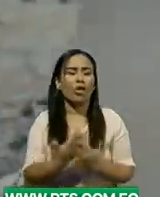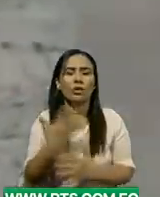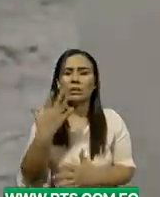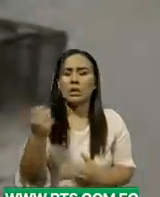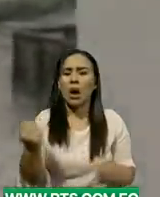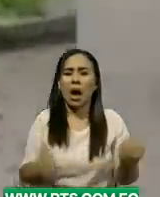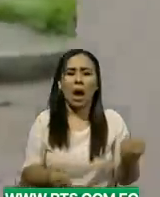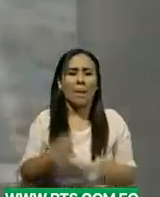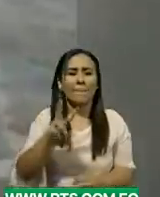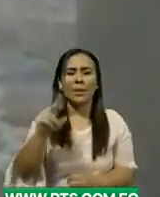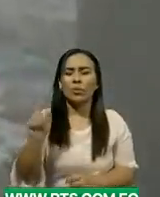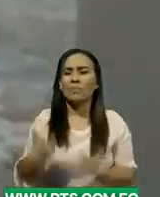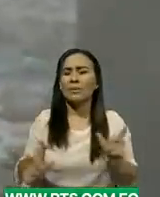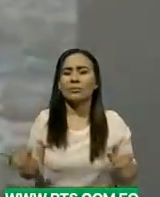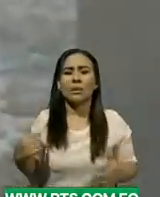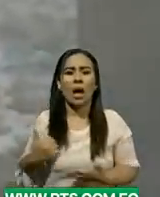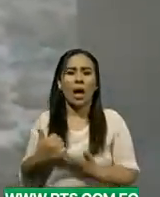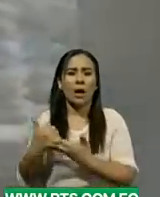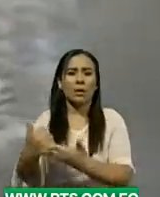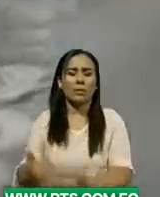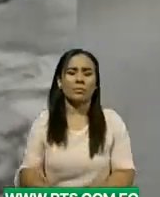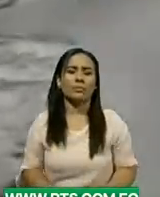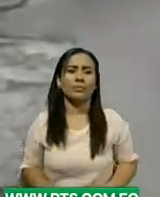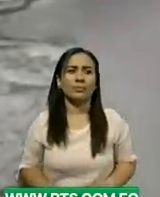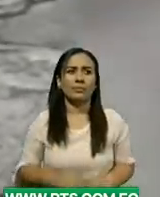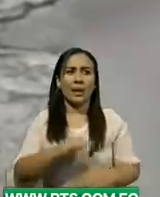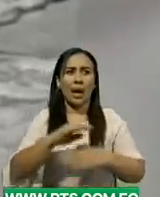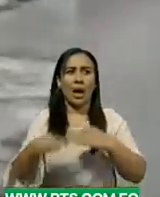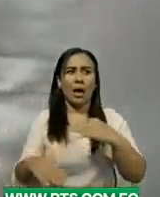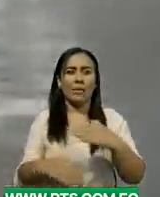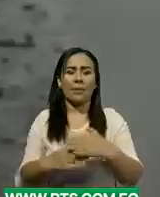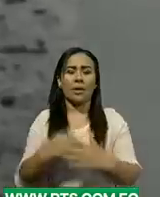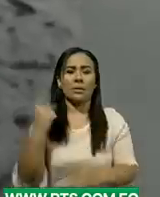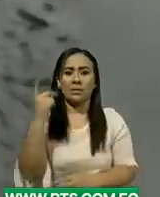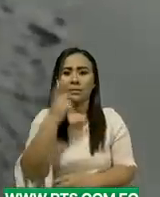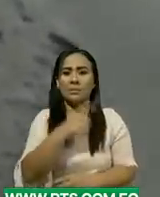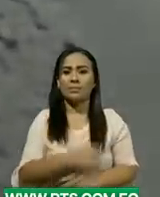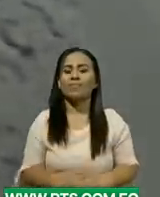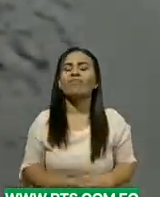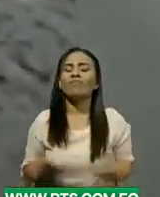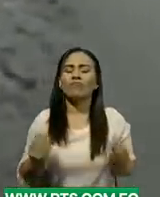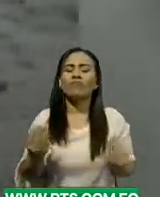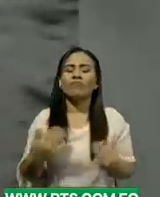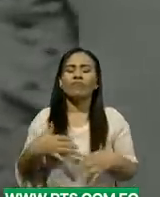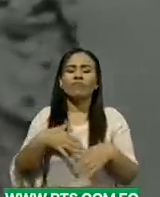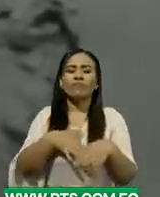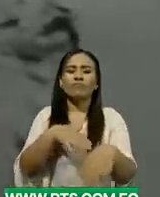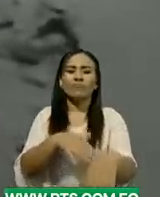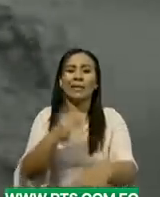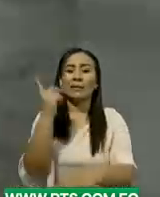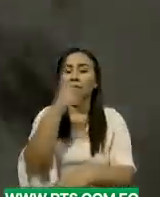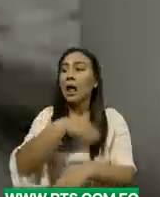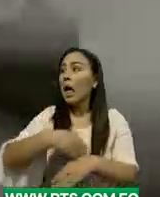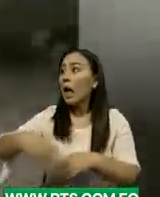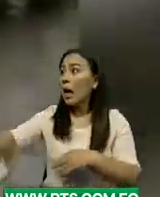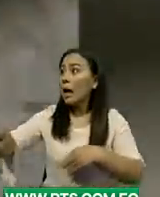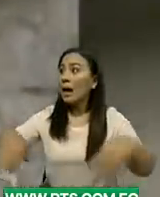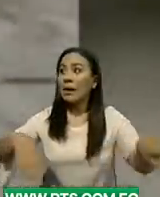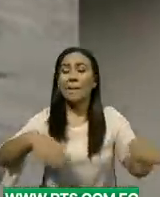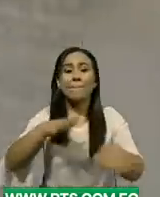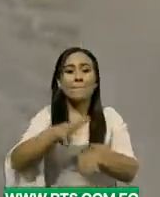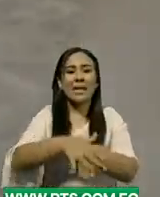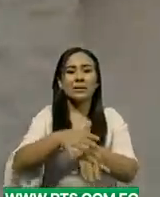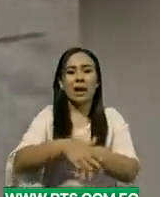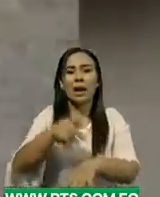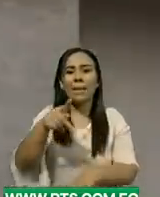20 uniformados. Avancen a la parte de abajo los vehículos que se encuentran aquí. El tráfico vehicular tuvo que ser desviado hacia las avenidas Machala y de